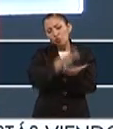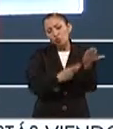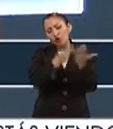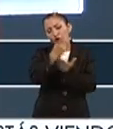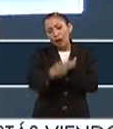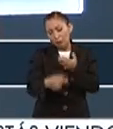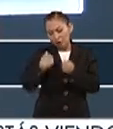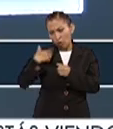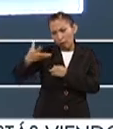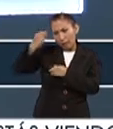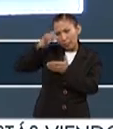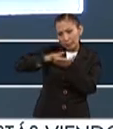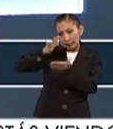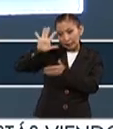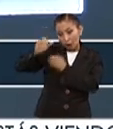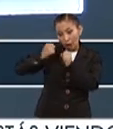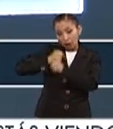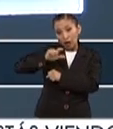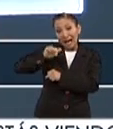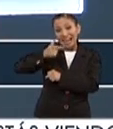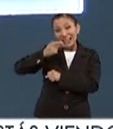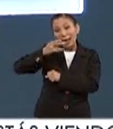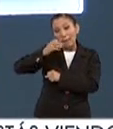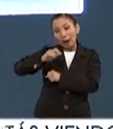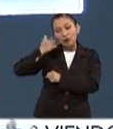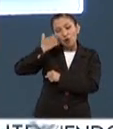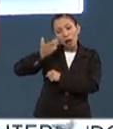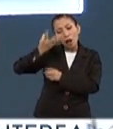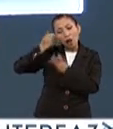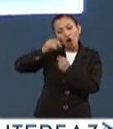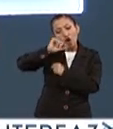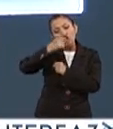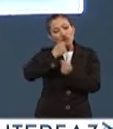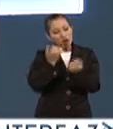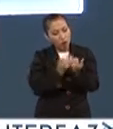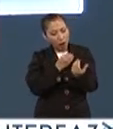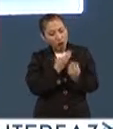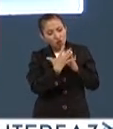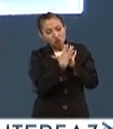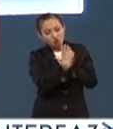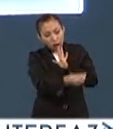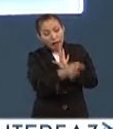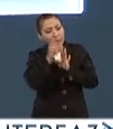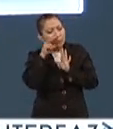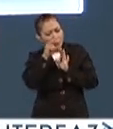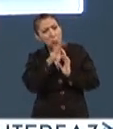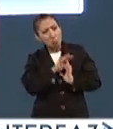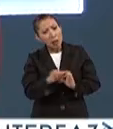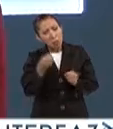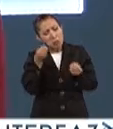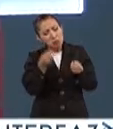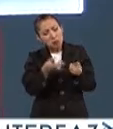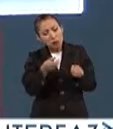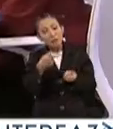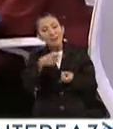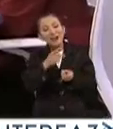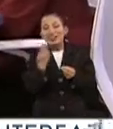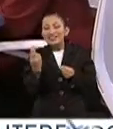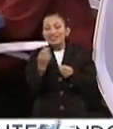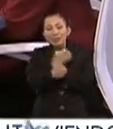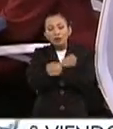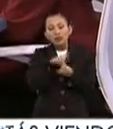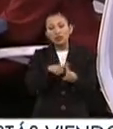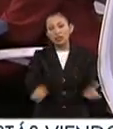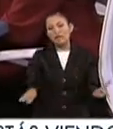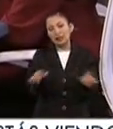programa, yo aprendí a los 5 años álgebra y yo quería lograr esto con otros niños sobredotados. Y vi que sí se puede lograr, pero se necesita una